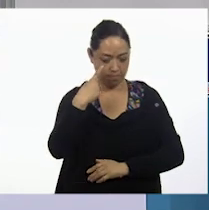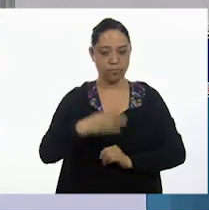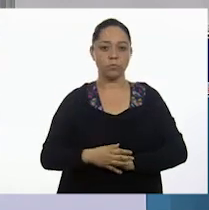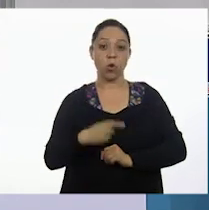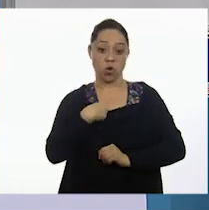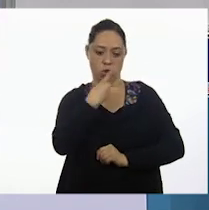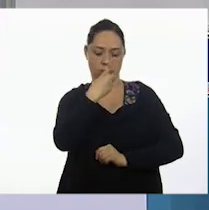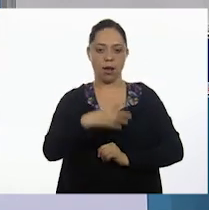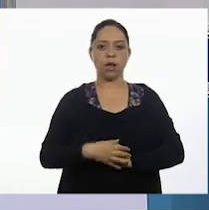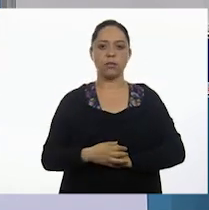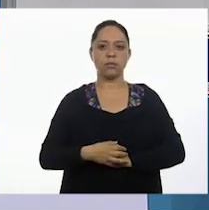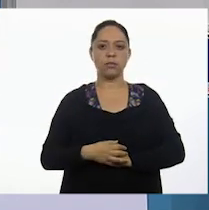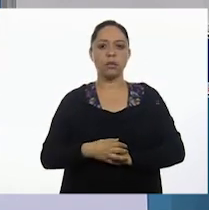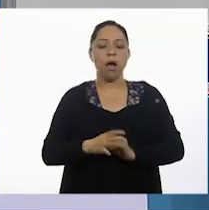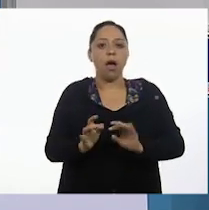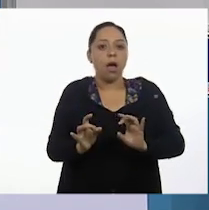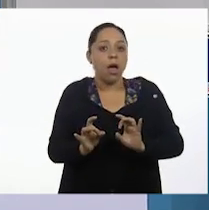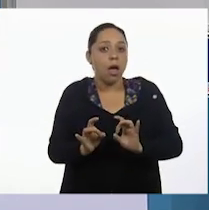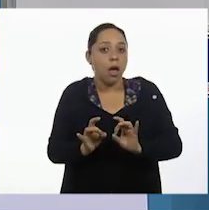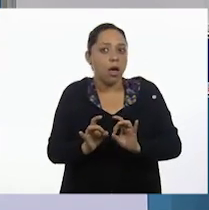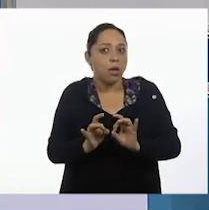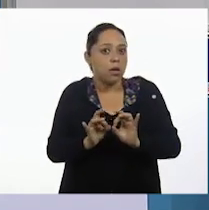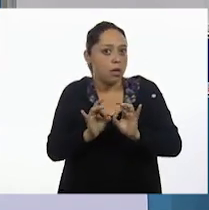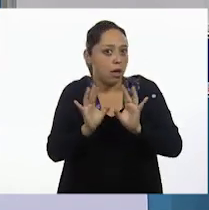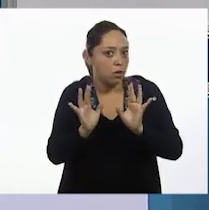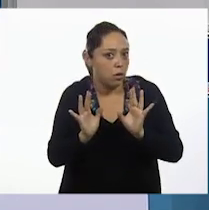diría, y entonces,